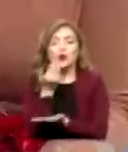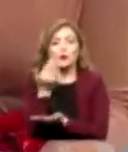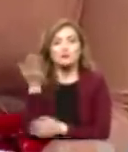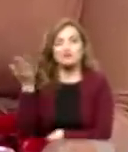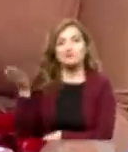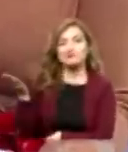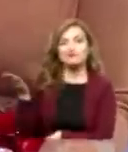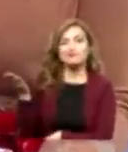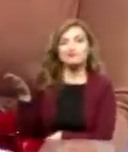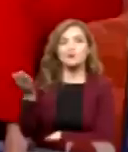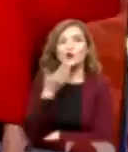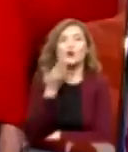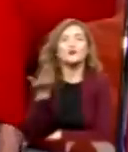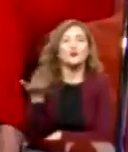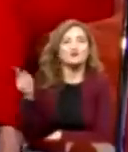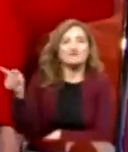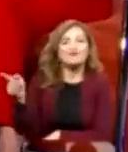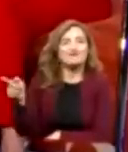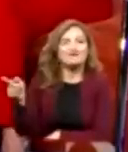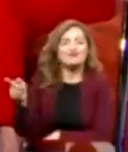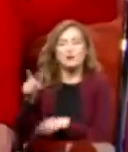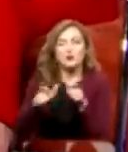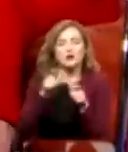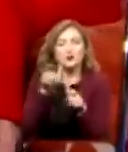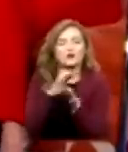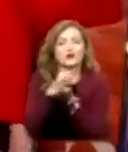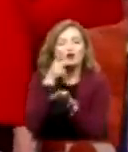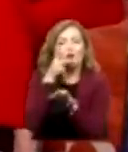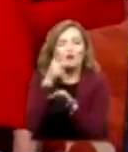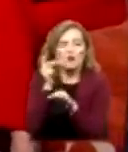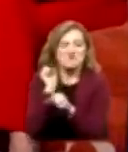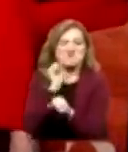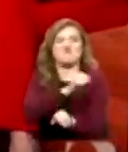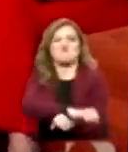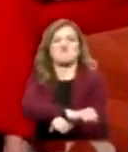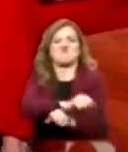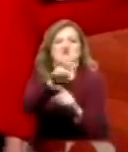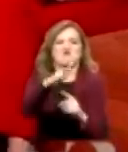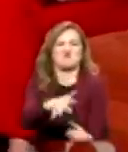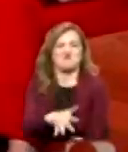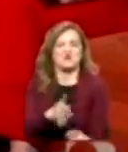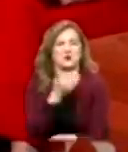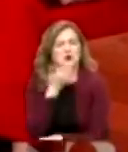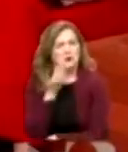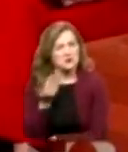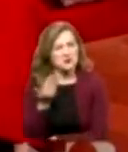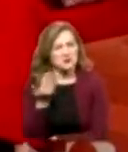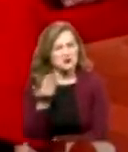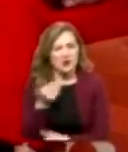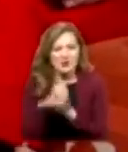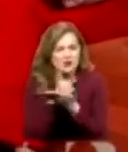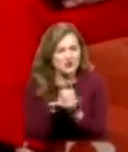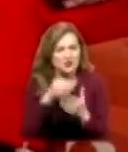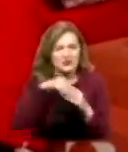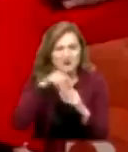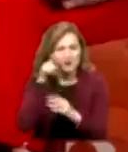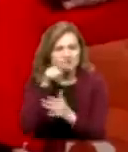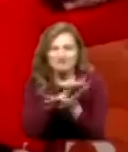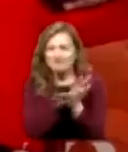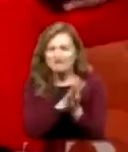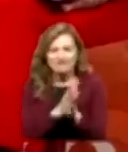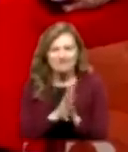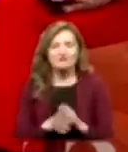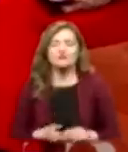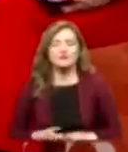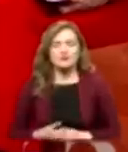vemos casos como el de Verónica? ¿Cómo tomar la valentía de decir voy a denunciar a mi agresor si vemos este tipo